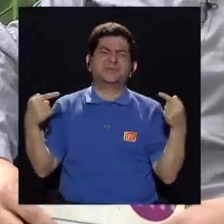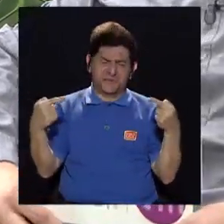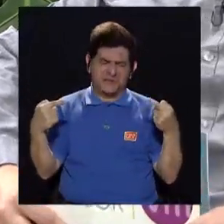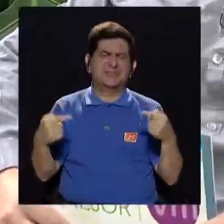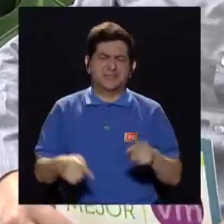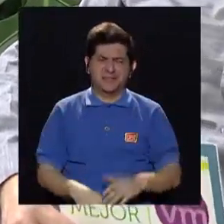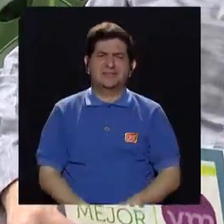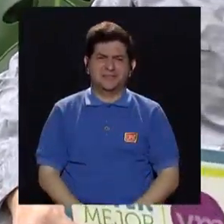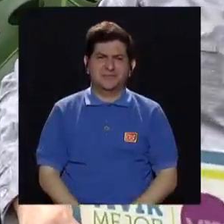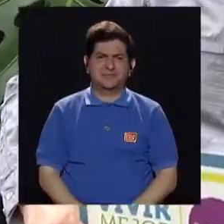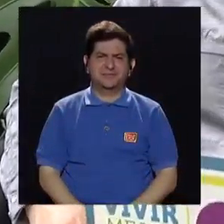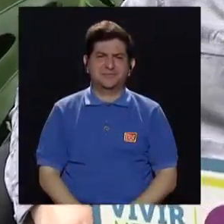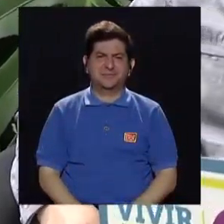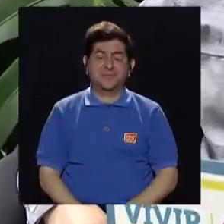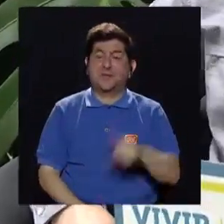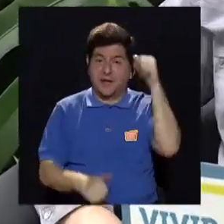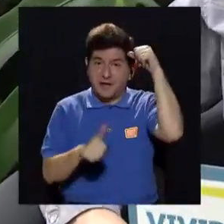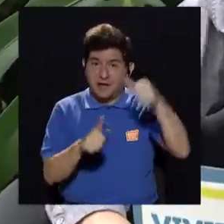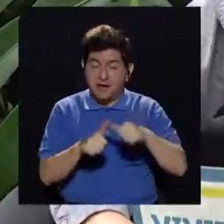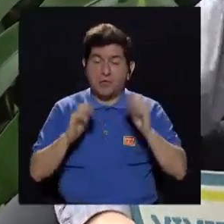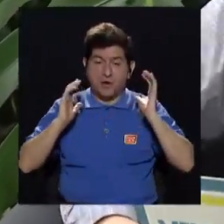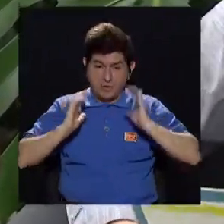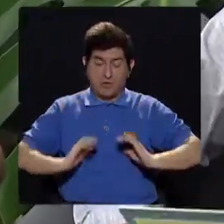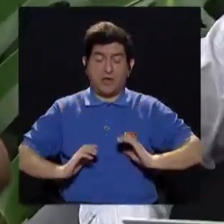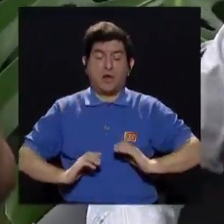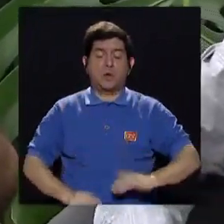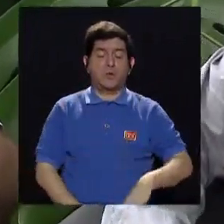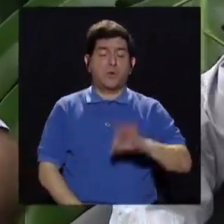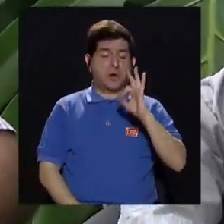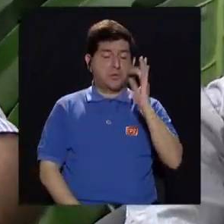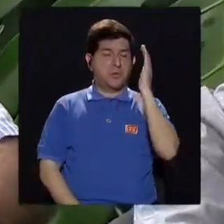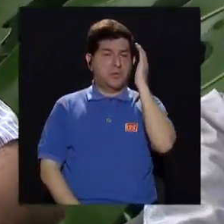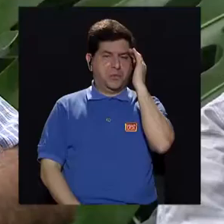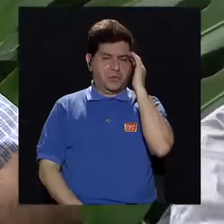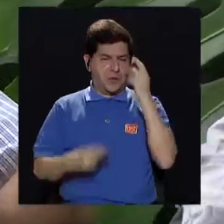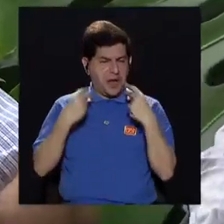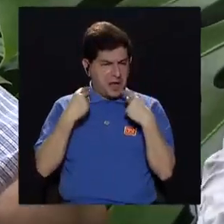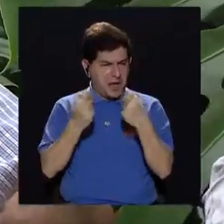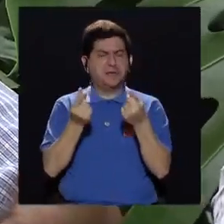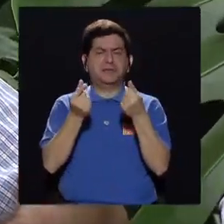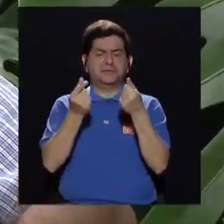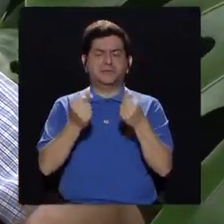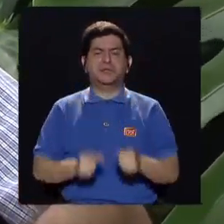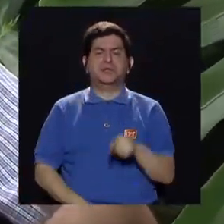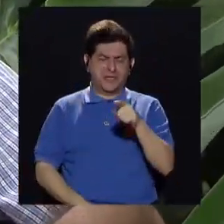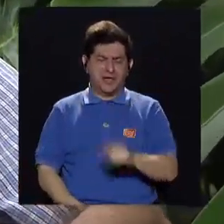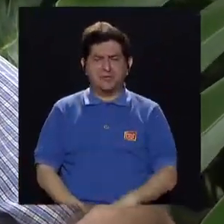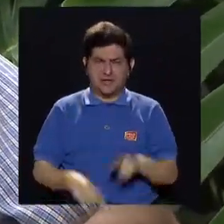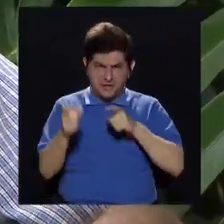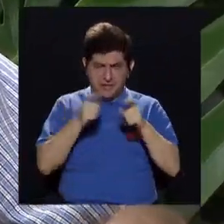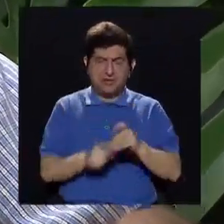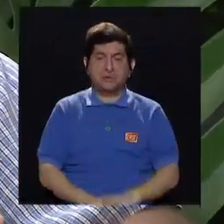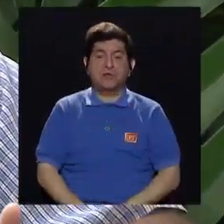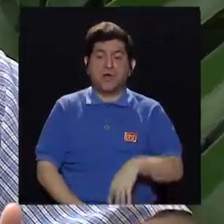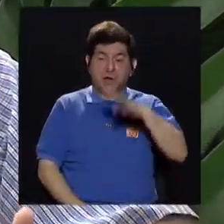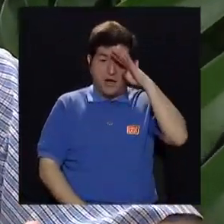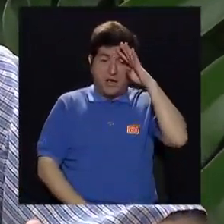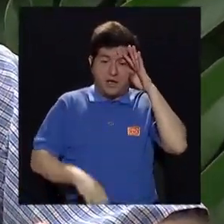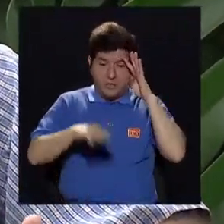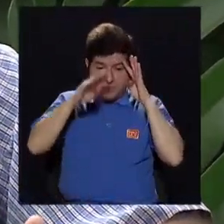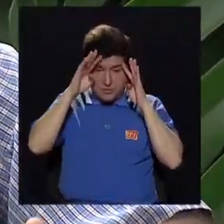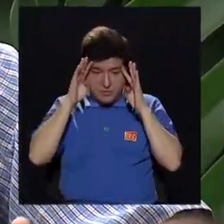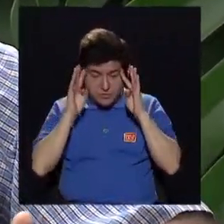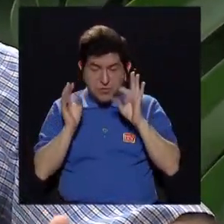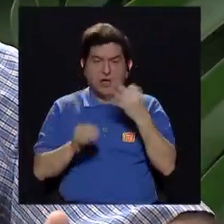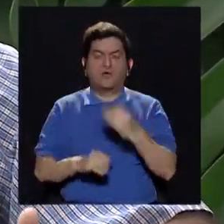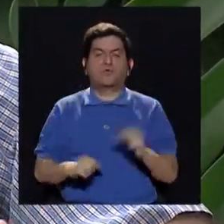es el término, porque recuerde que el cuerpo es muy sabio, ¿verdad? El cuerpo sabe automáticamente regular, así como sudamos para enfriarnos, porque el cuerpo es muy